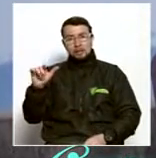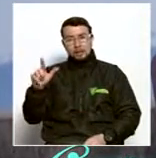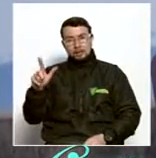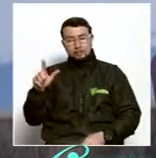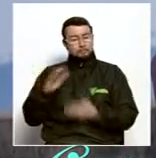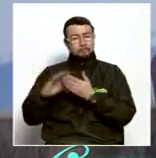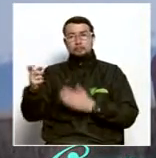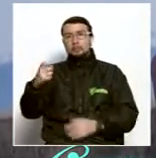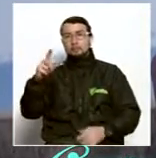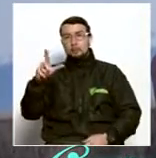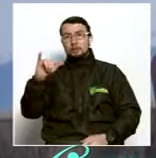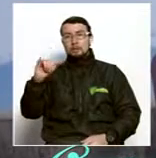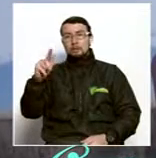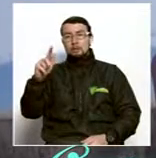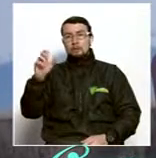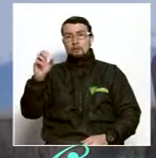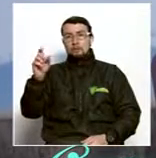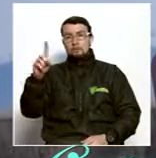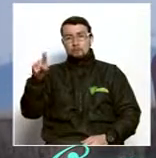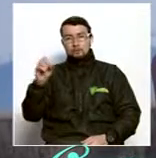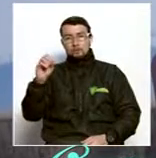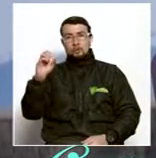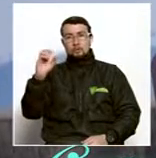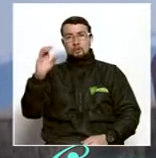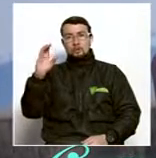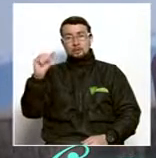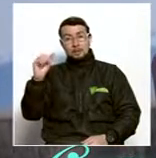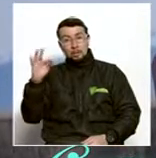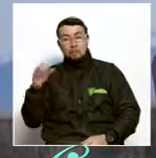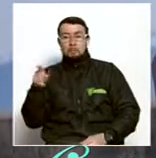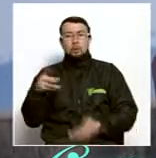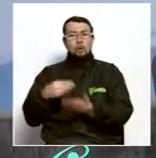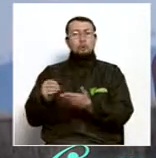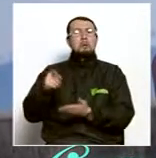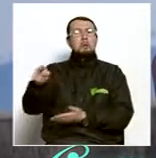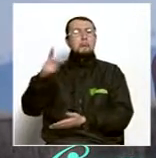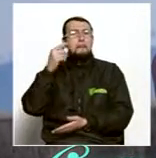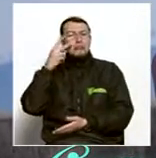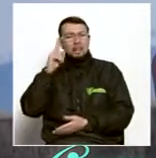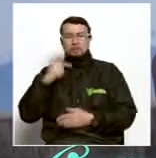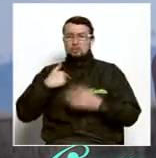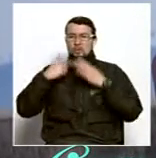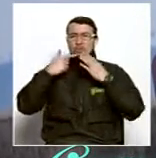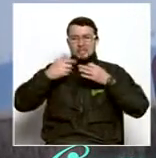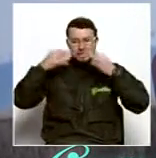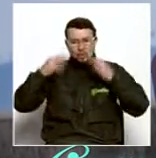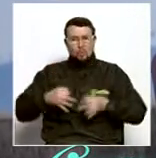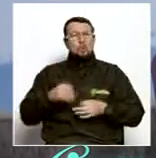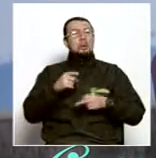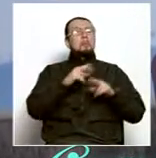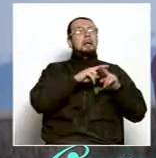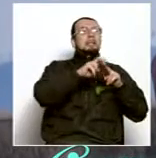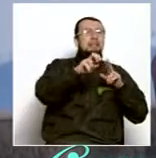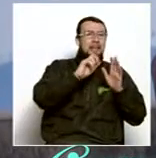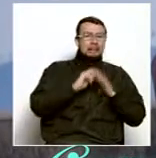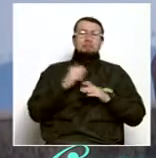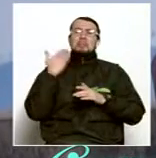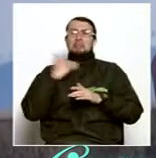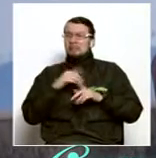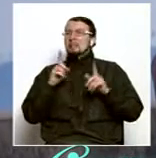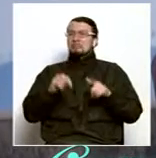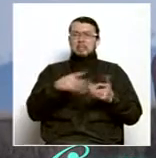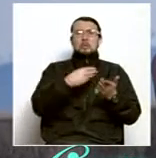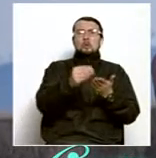los cultivos ilícitos se consigue comercialmente aquí en el centro de Pereira y estoy completamente seguro que en Manizales y en Armenia